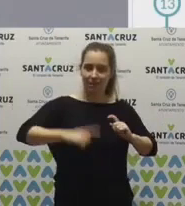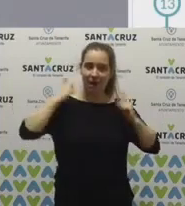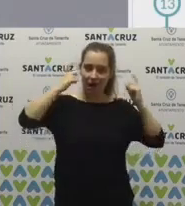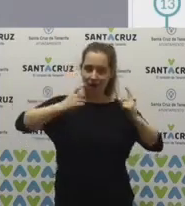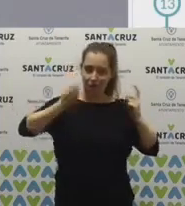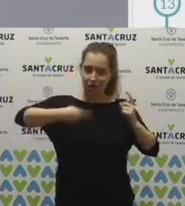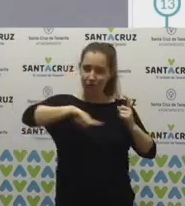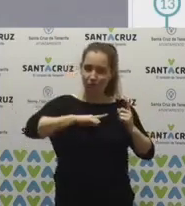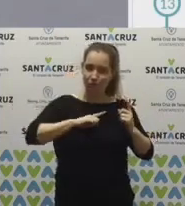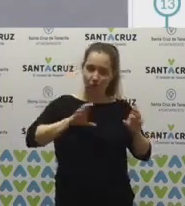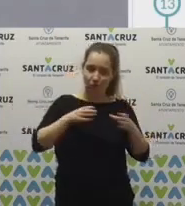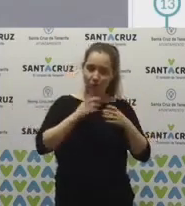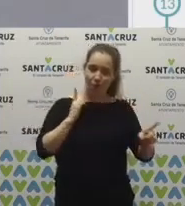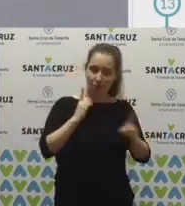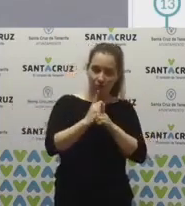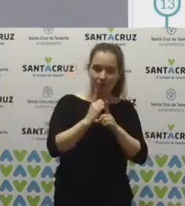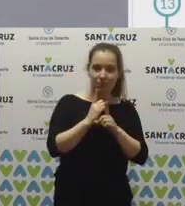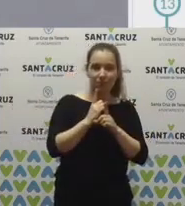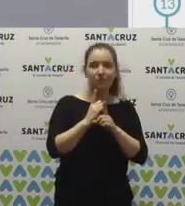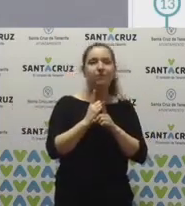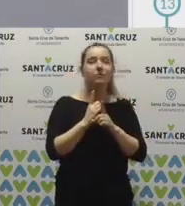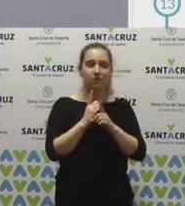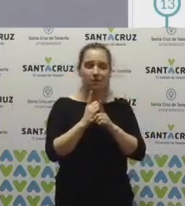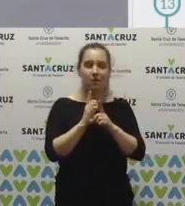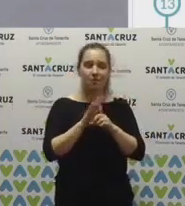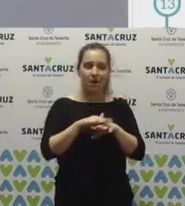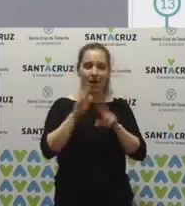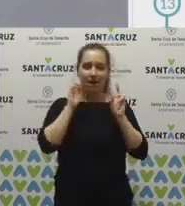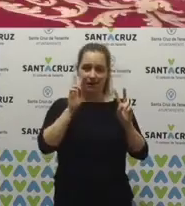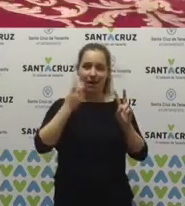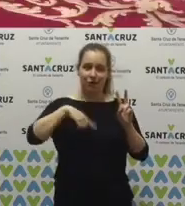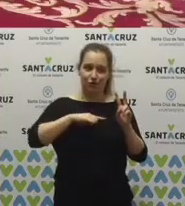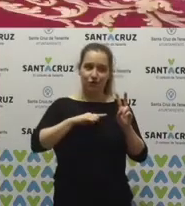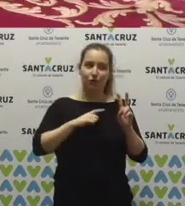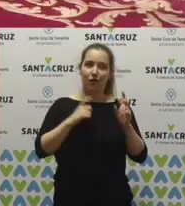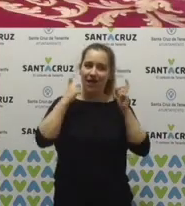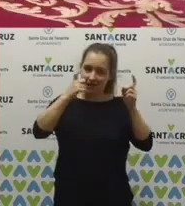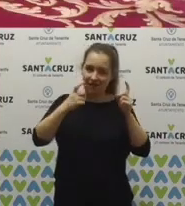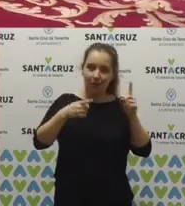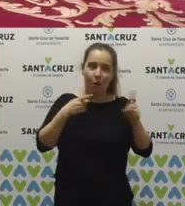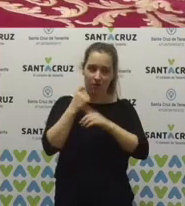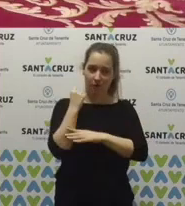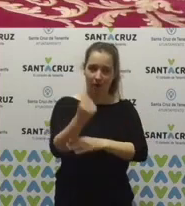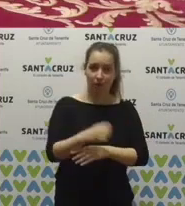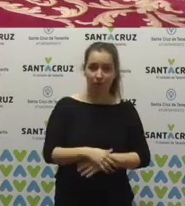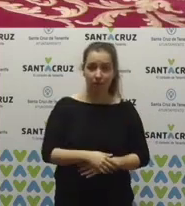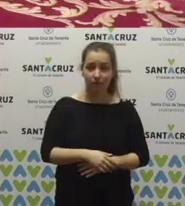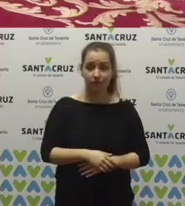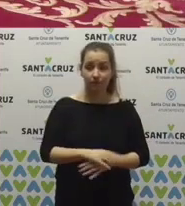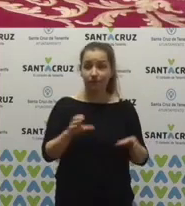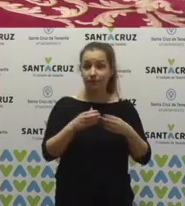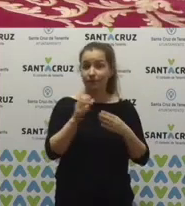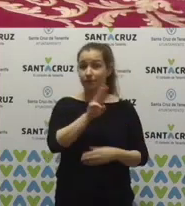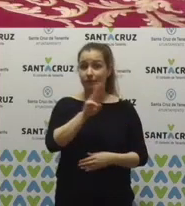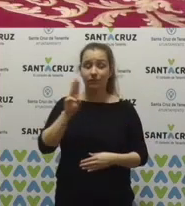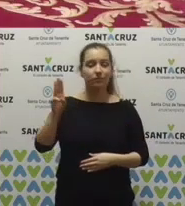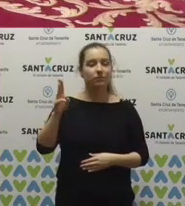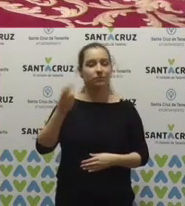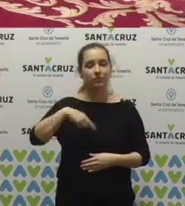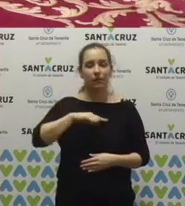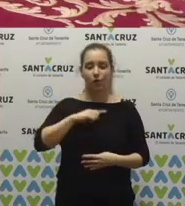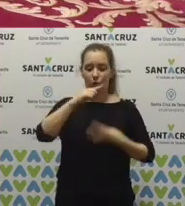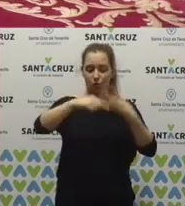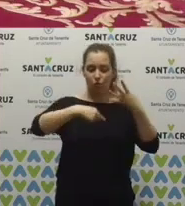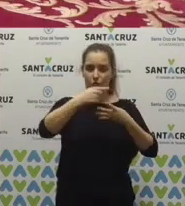distintos expedientes para luego mostrar nuestro apoyo o no el partido popular va a votar a favor de los cuatro puntos porque el